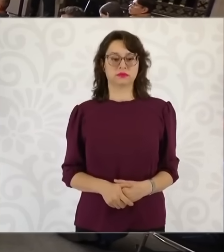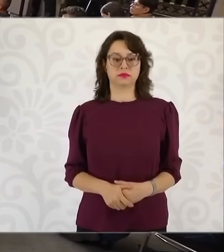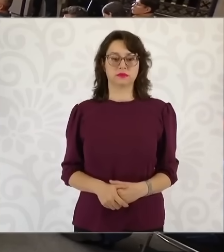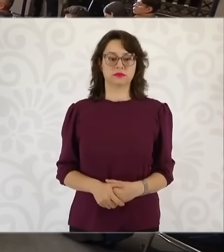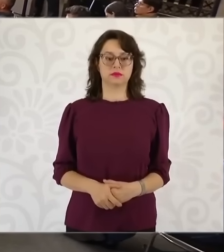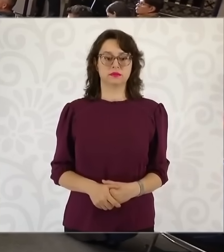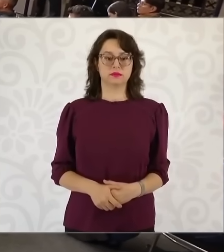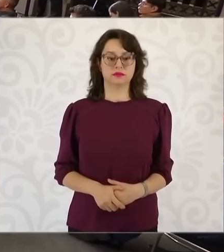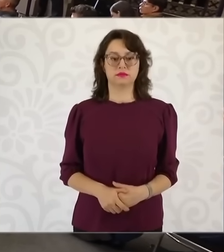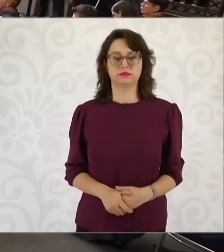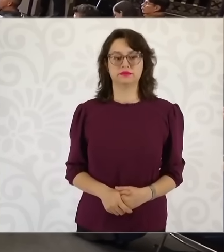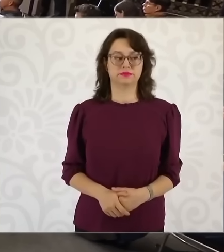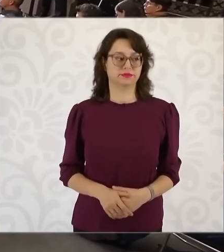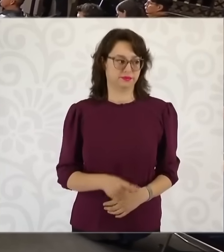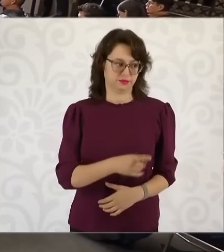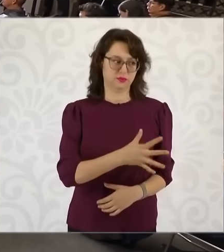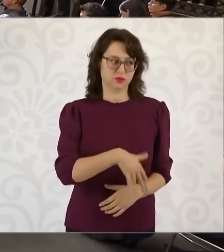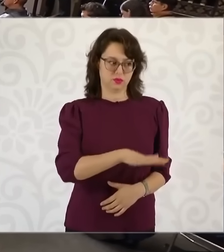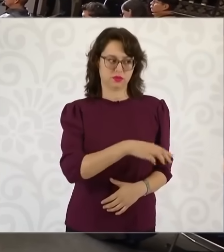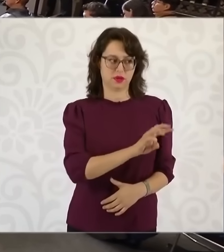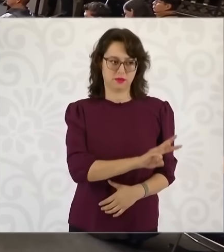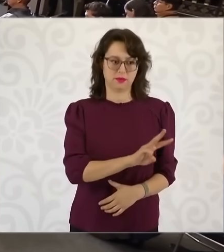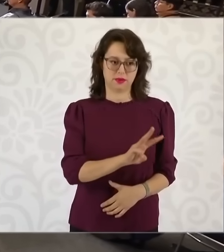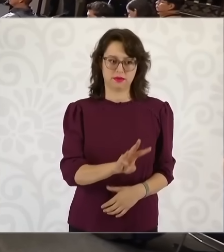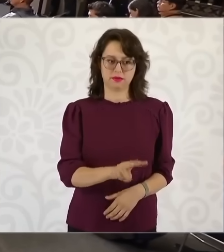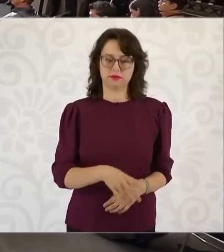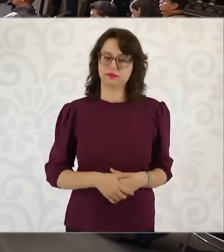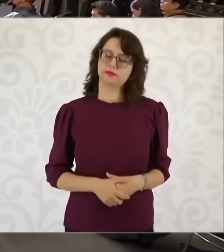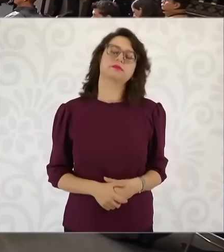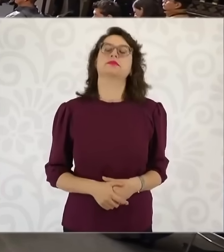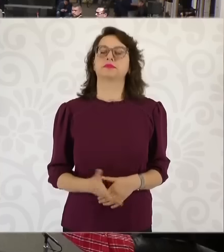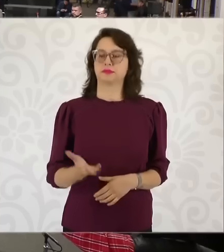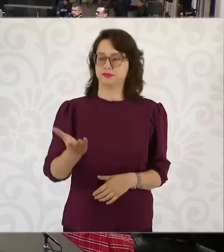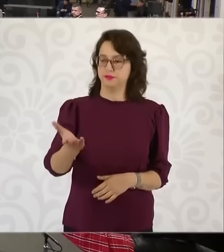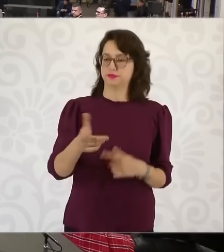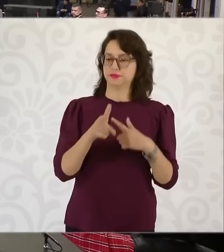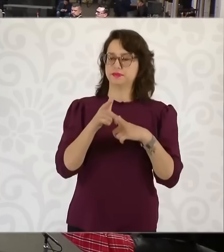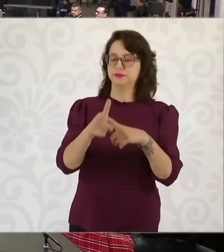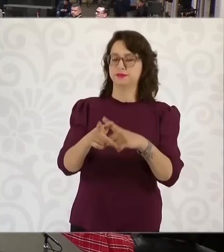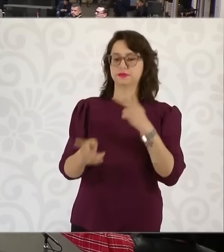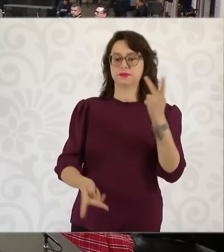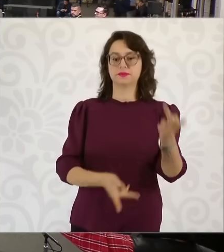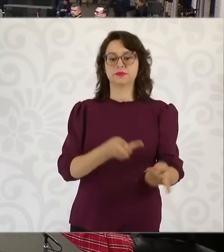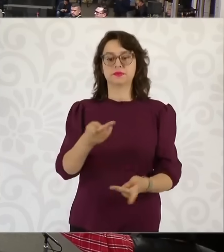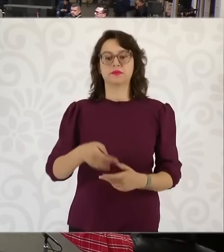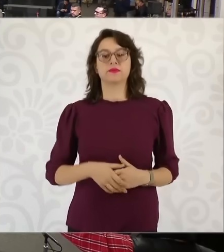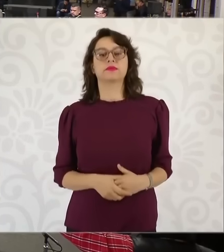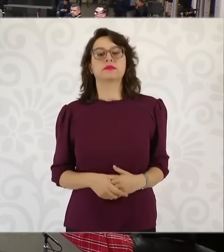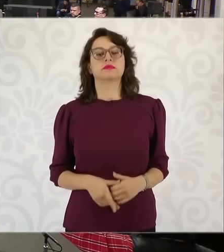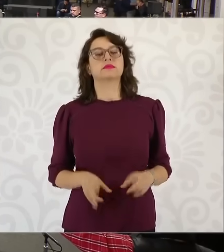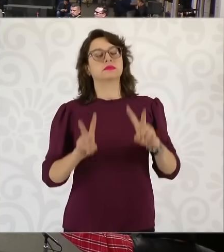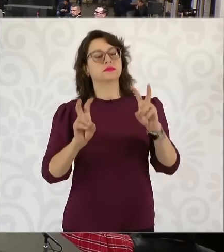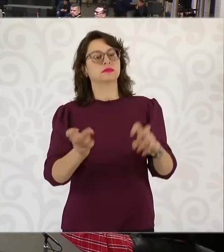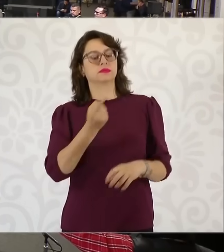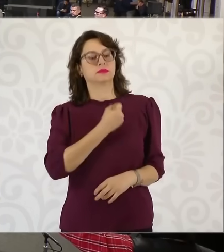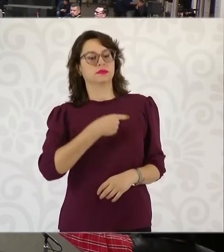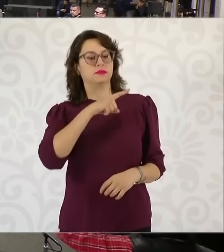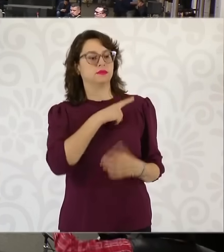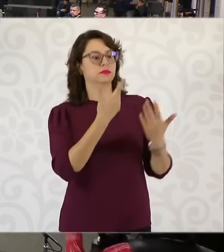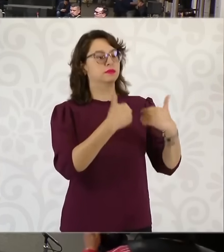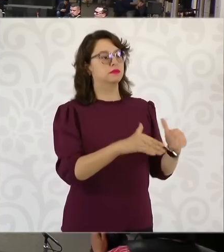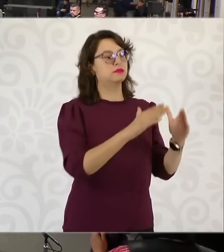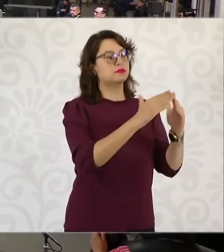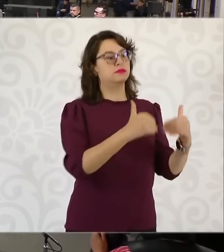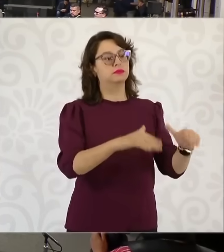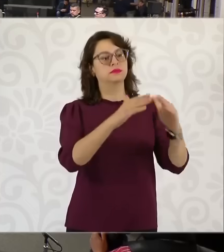Bueno, sigue con las preguntas y ahorita los compañeros la van. Pues bien, continúa. En el tema, ciertamente, presidenta de Casa por Casa, hemos sido